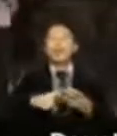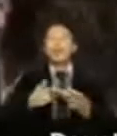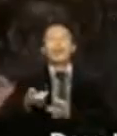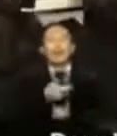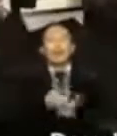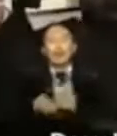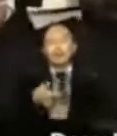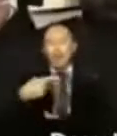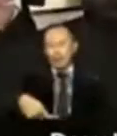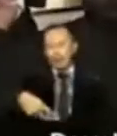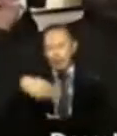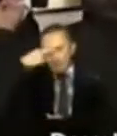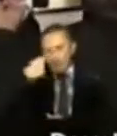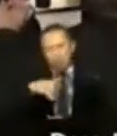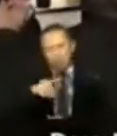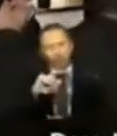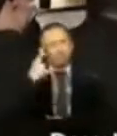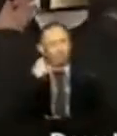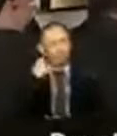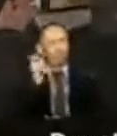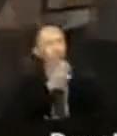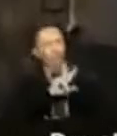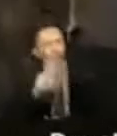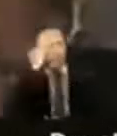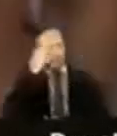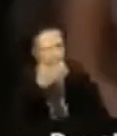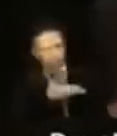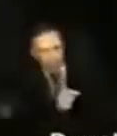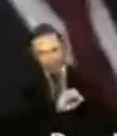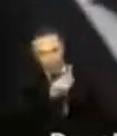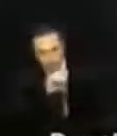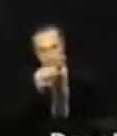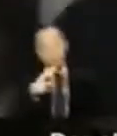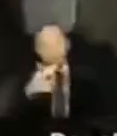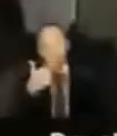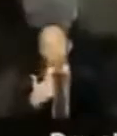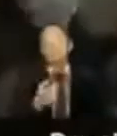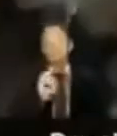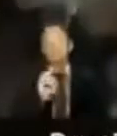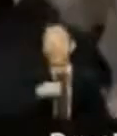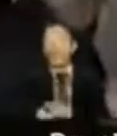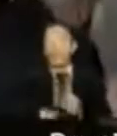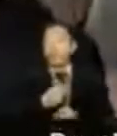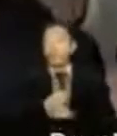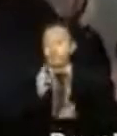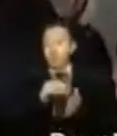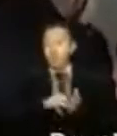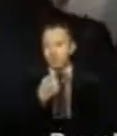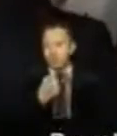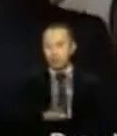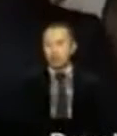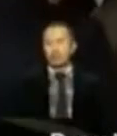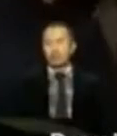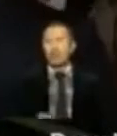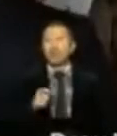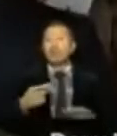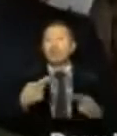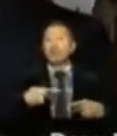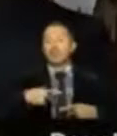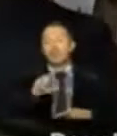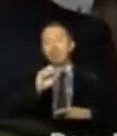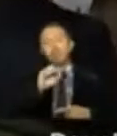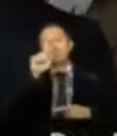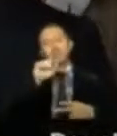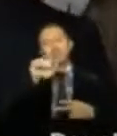obligadas a ofrecer un mejor servicio, a bajar los precios y demás. Y pues es